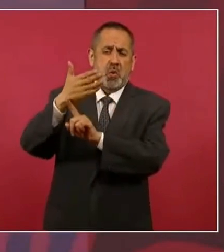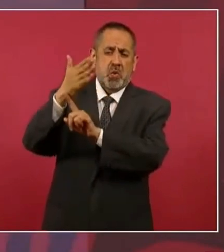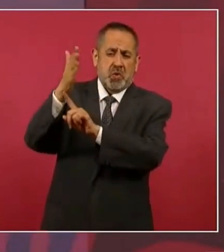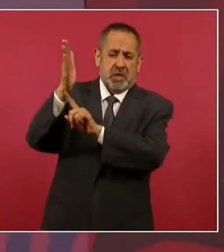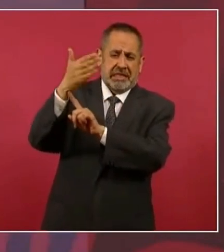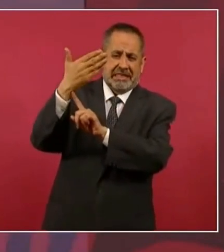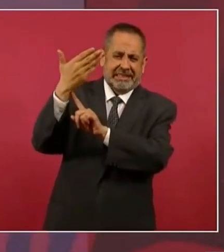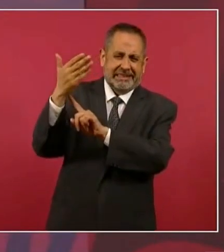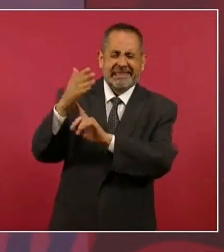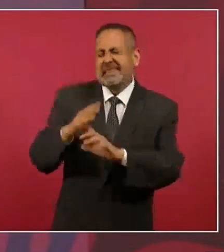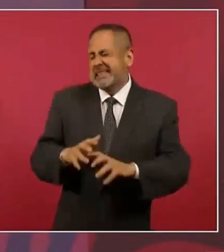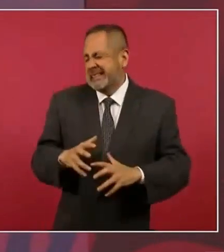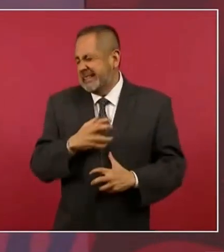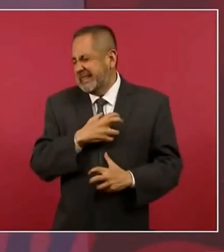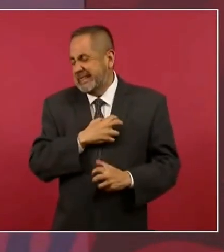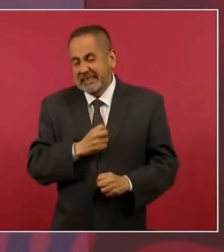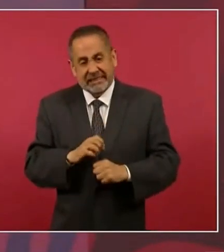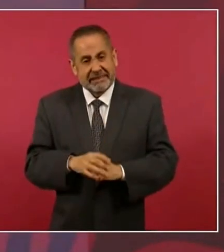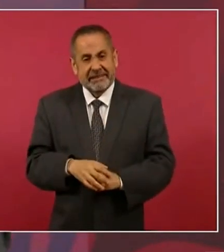Hay